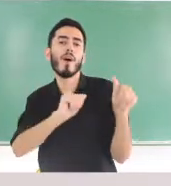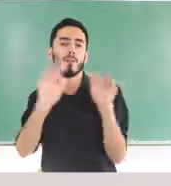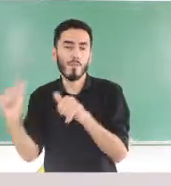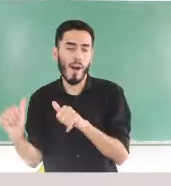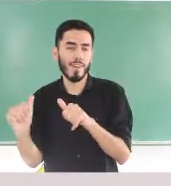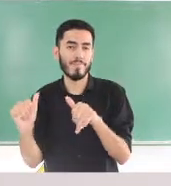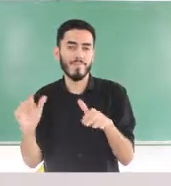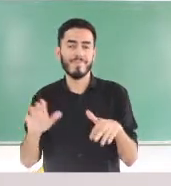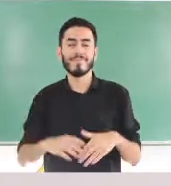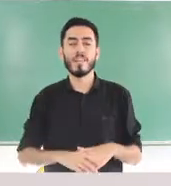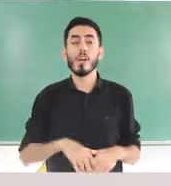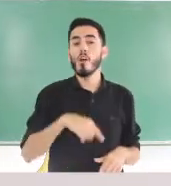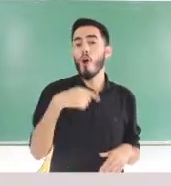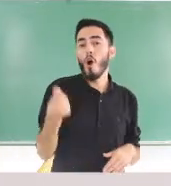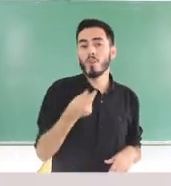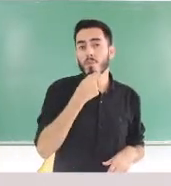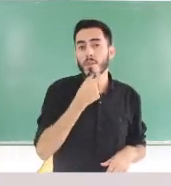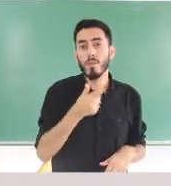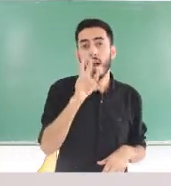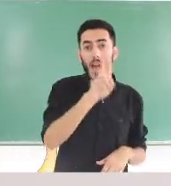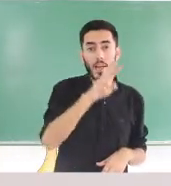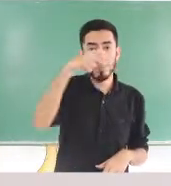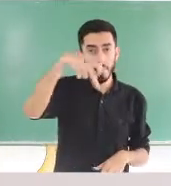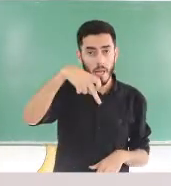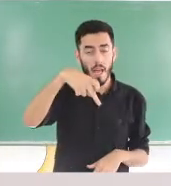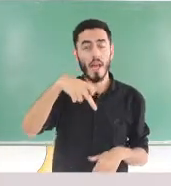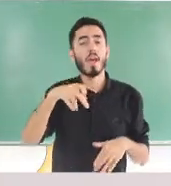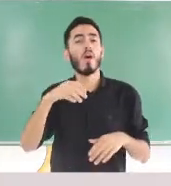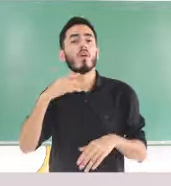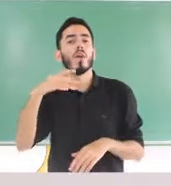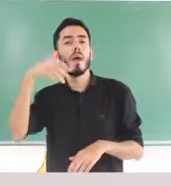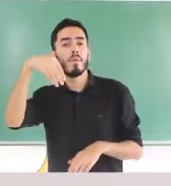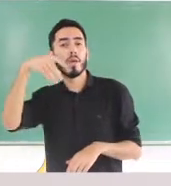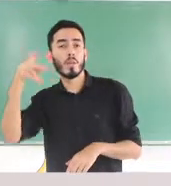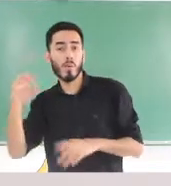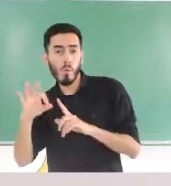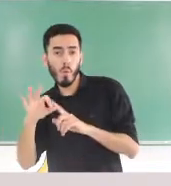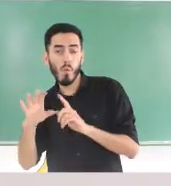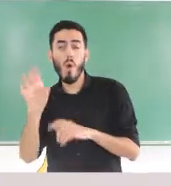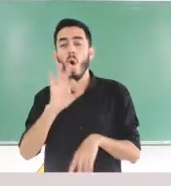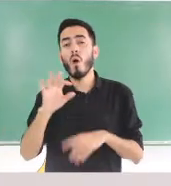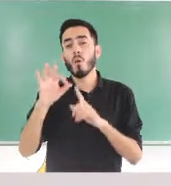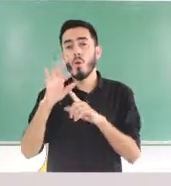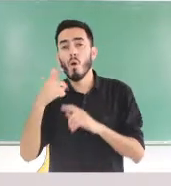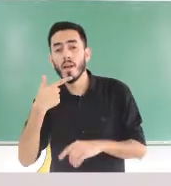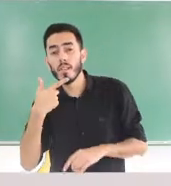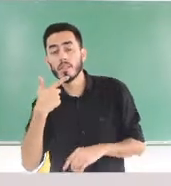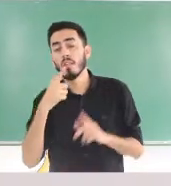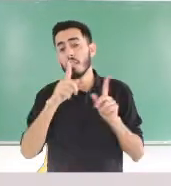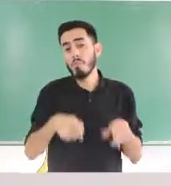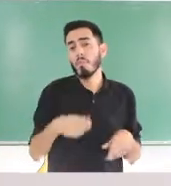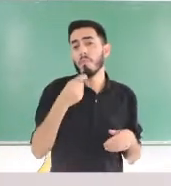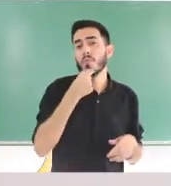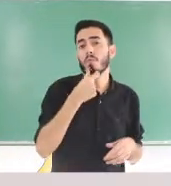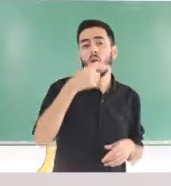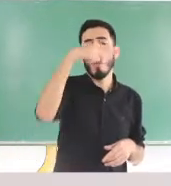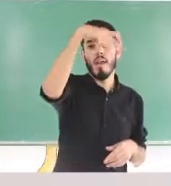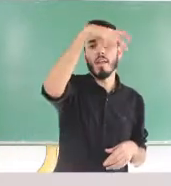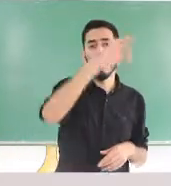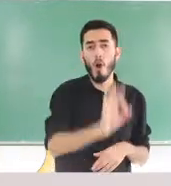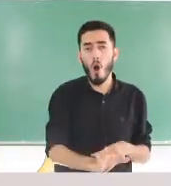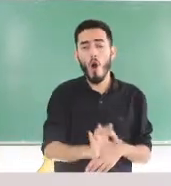Otro ejemplo, R, P, con M, Q o P, O, con Q, S. También podemos nombrar N, O,